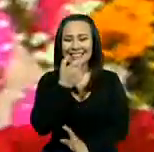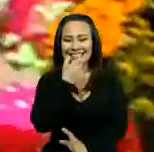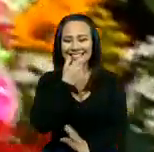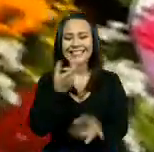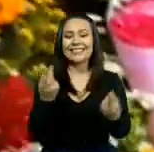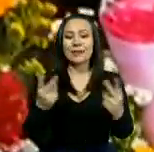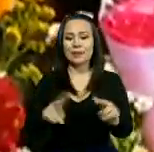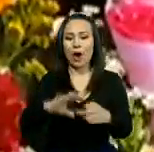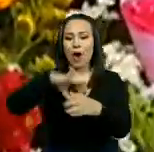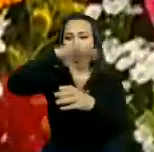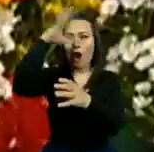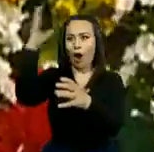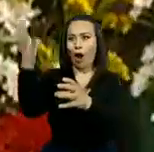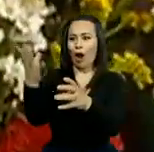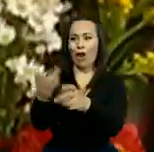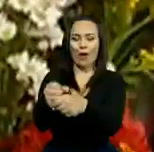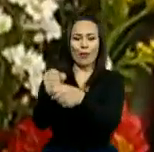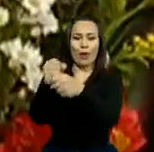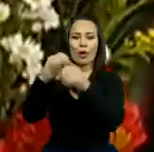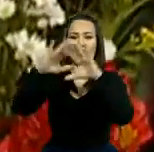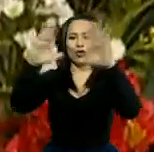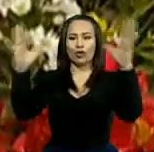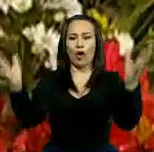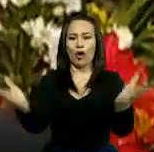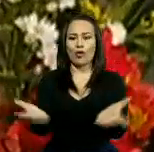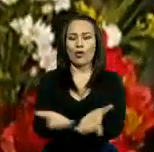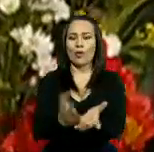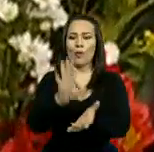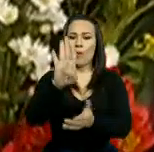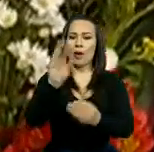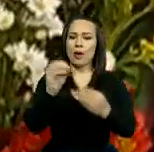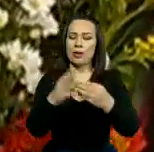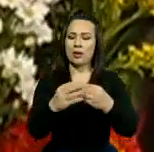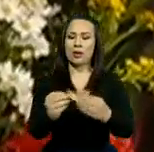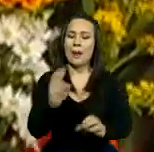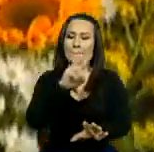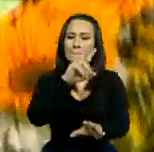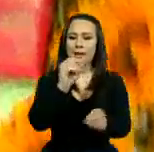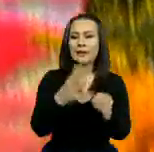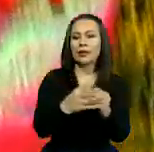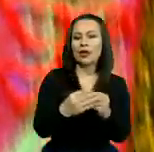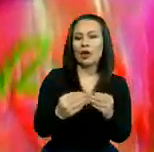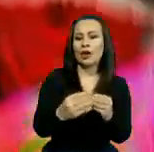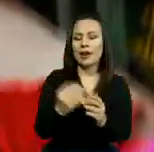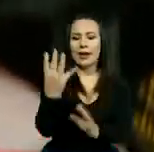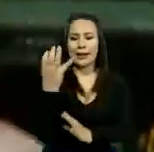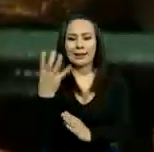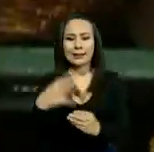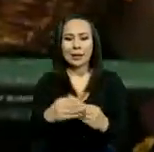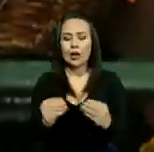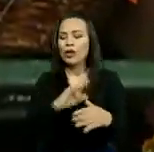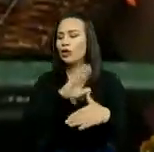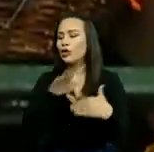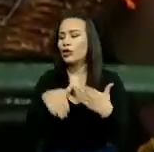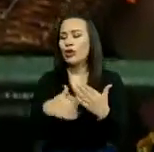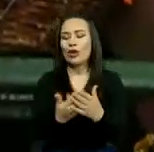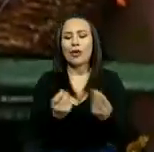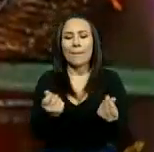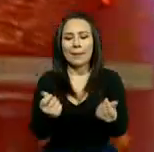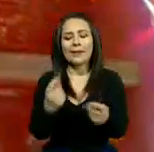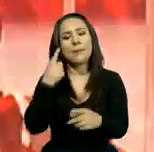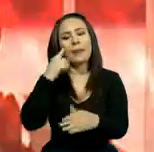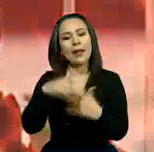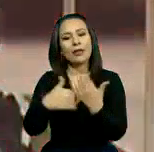dando en $40, un combo. También tenemos de $20, tenemos de 15, de todo precio, alcanza el bolsillo del